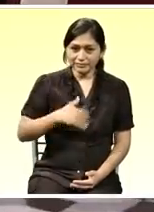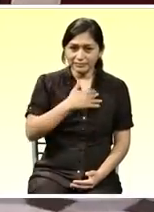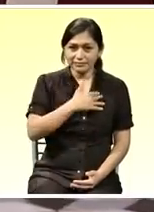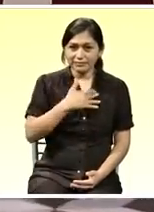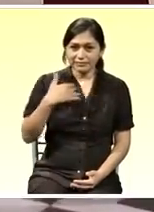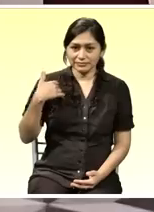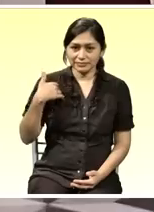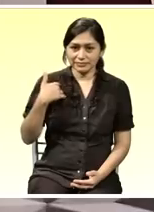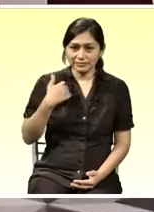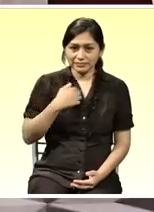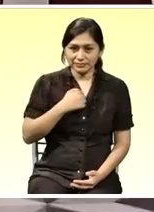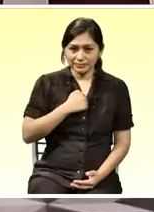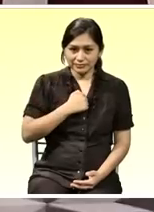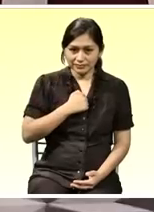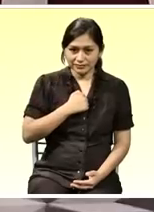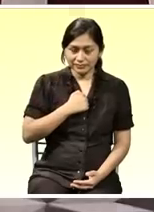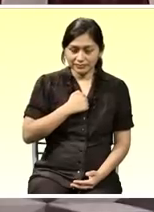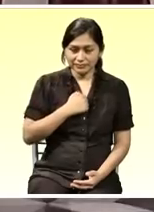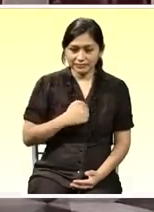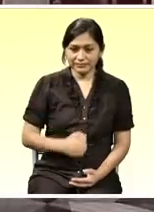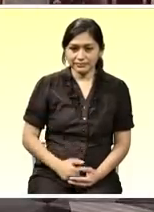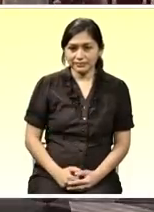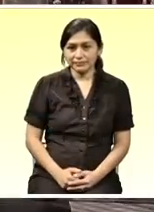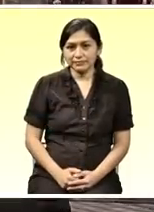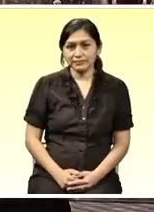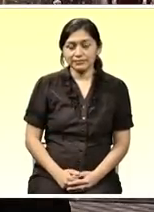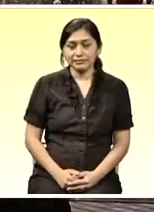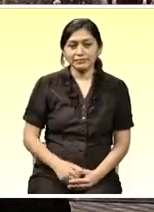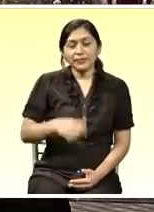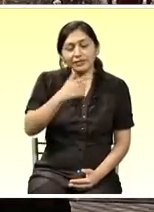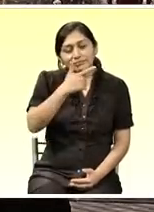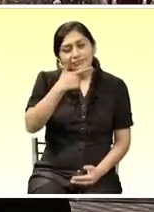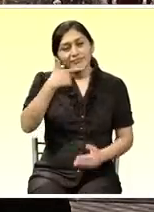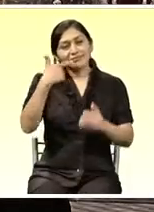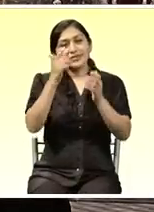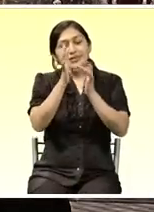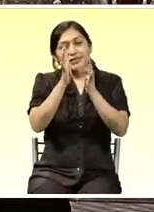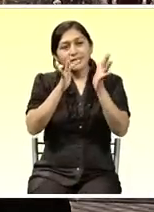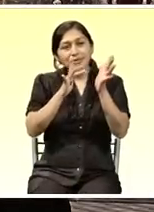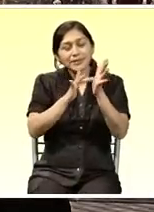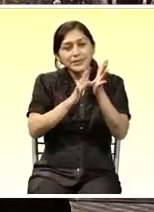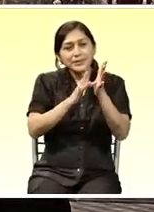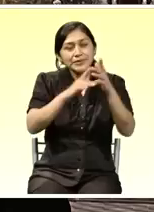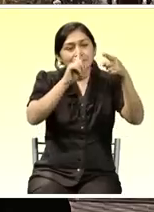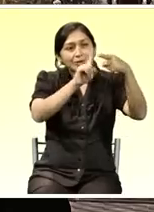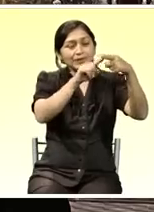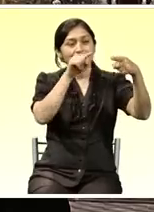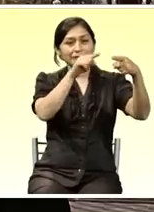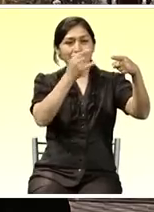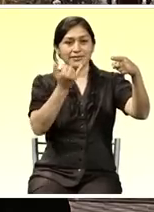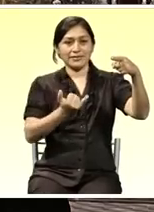Hijo y del Espíritu Santo. Amén. Dulce Jesús mío y mi crucificado